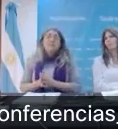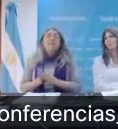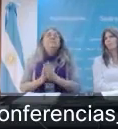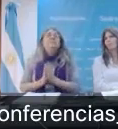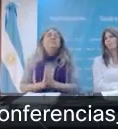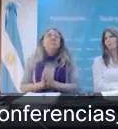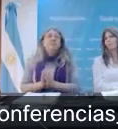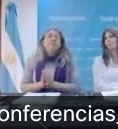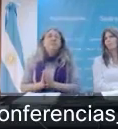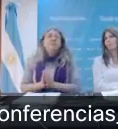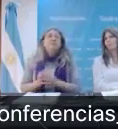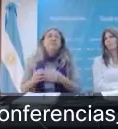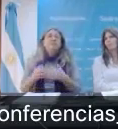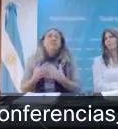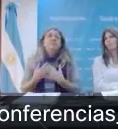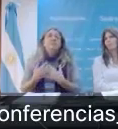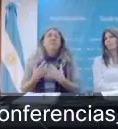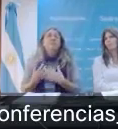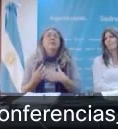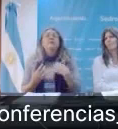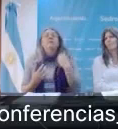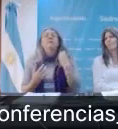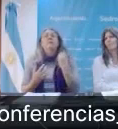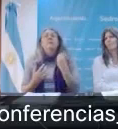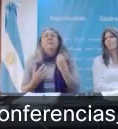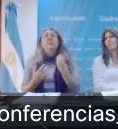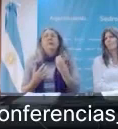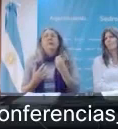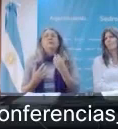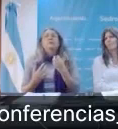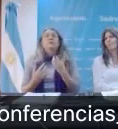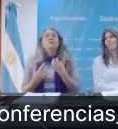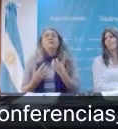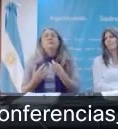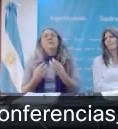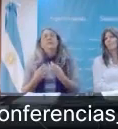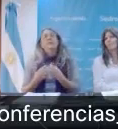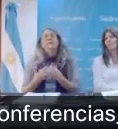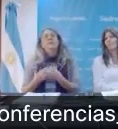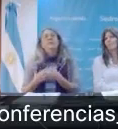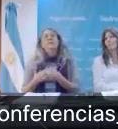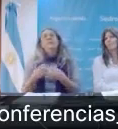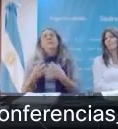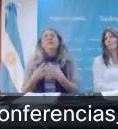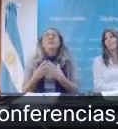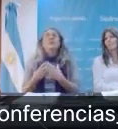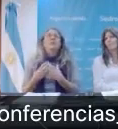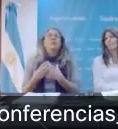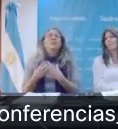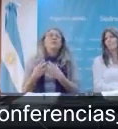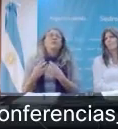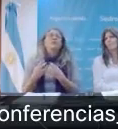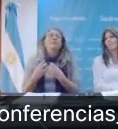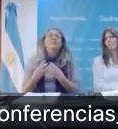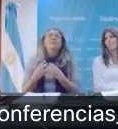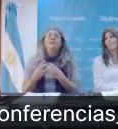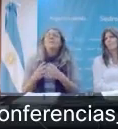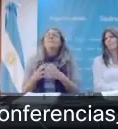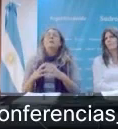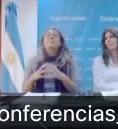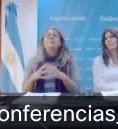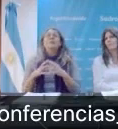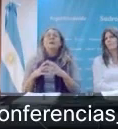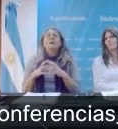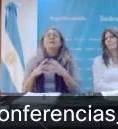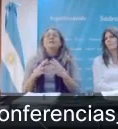no desestimamos la sustancia. Lo que decimos es que la sustancia sola, en general, no nos da los datos suficientes